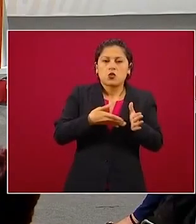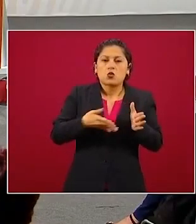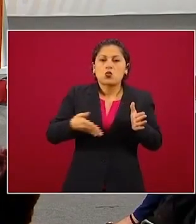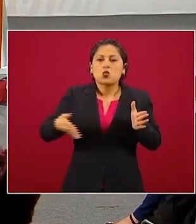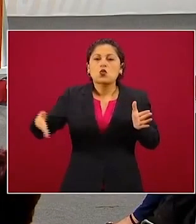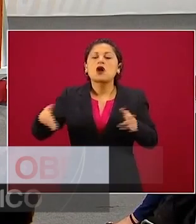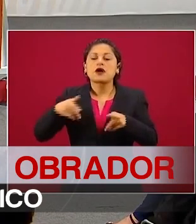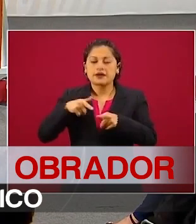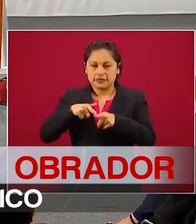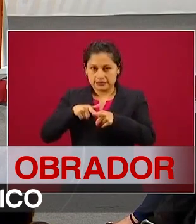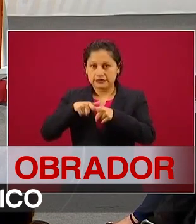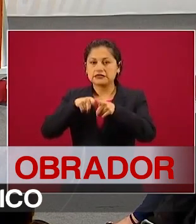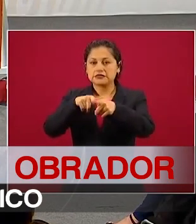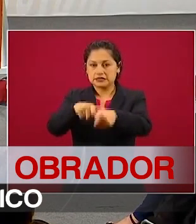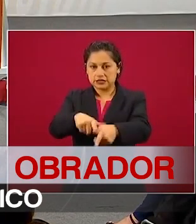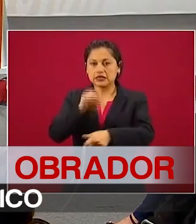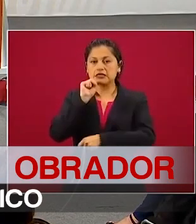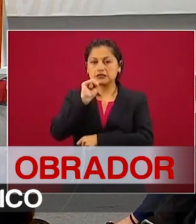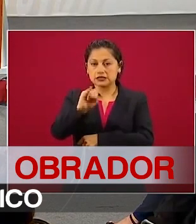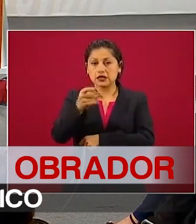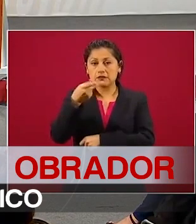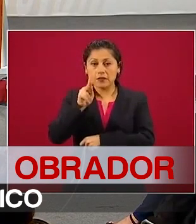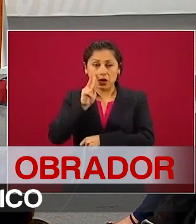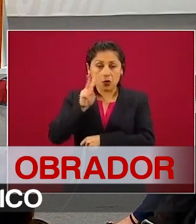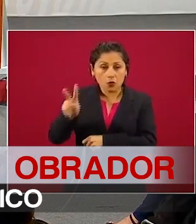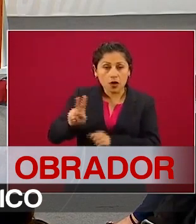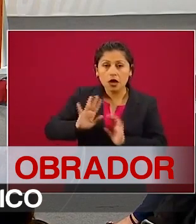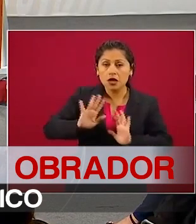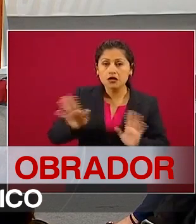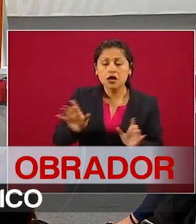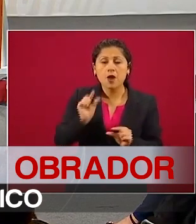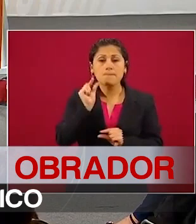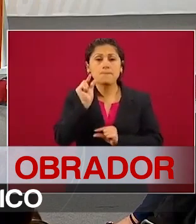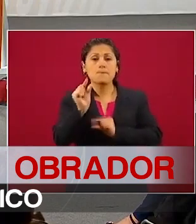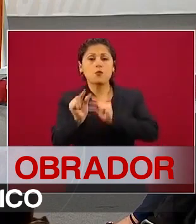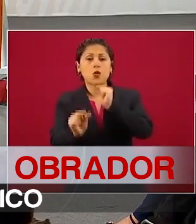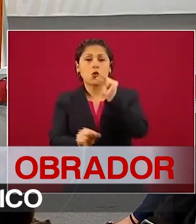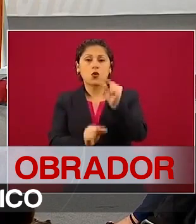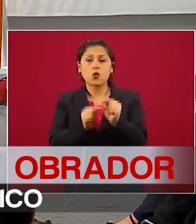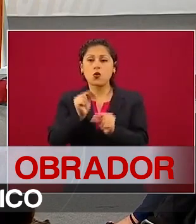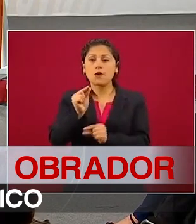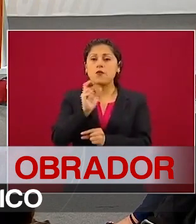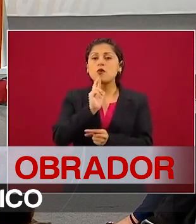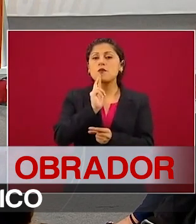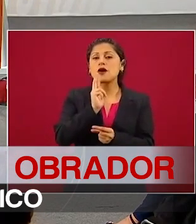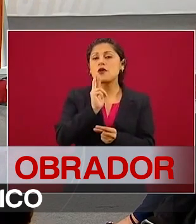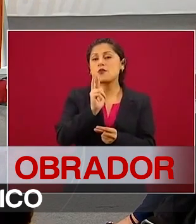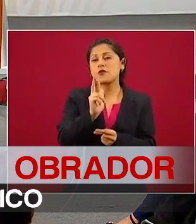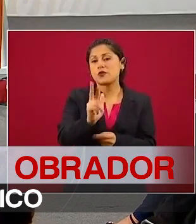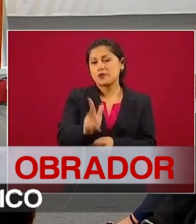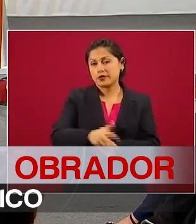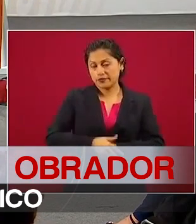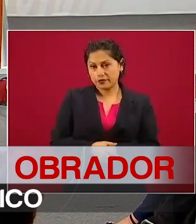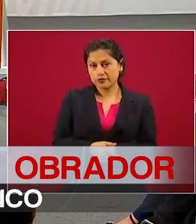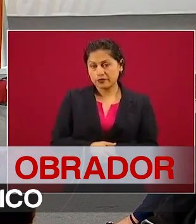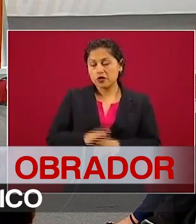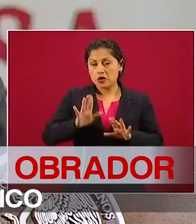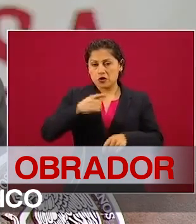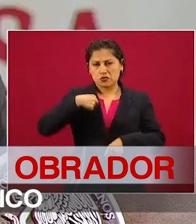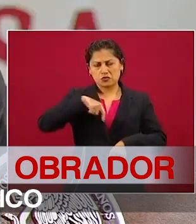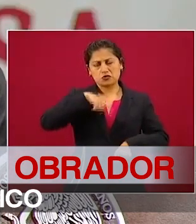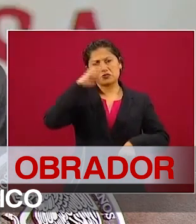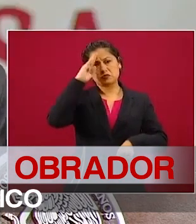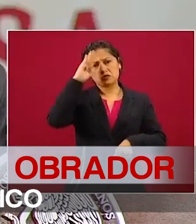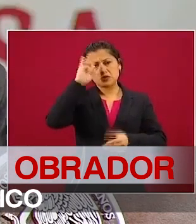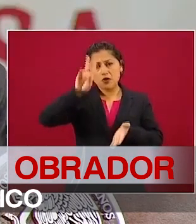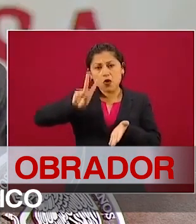ya el comportamiento ya es favorable. Entonces, no pensamos que vaya a haber rebrotes. Desde